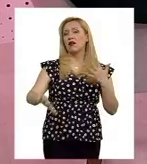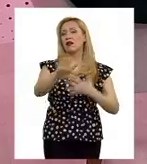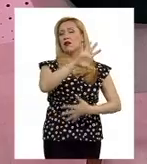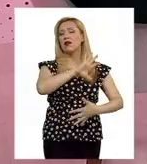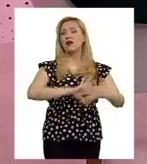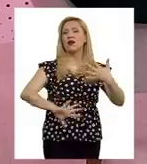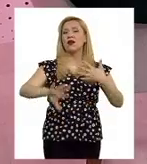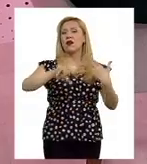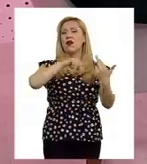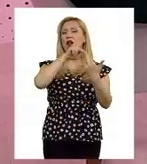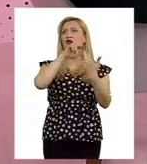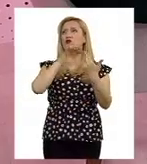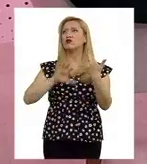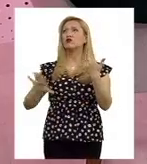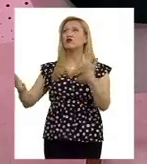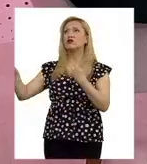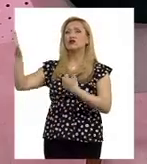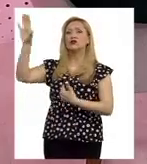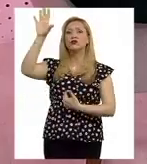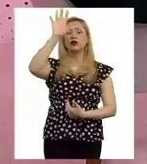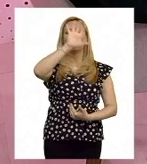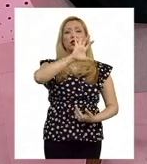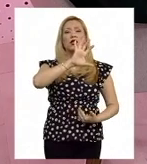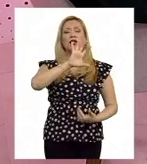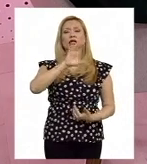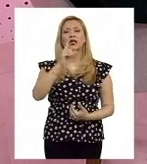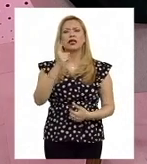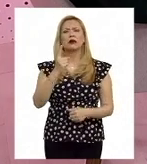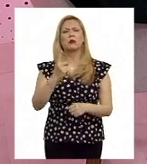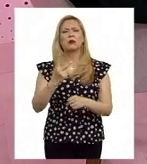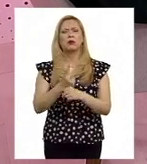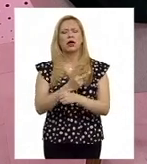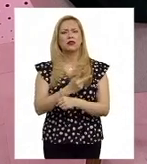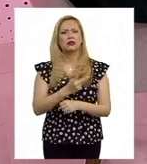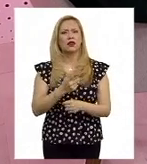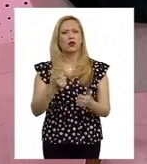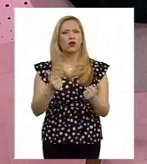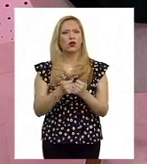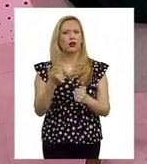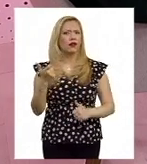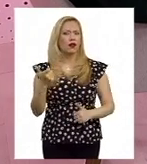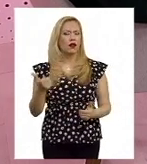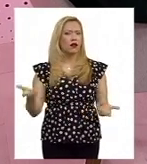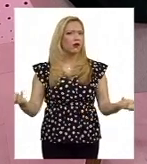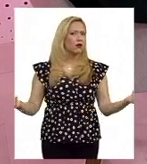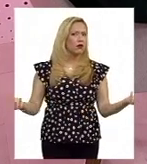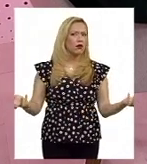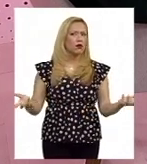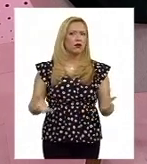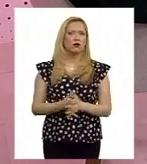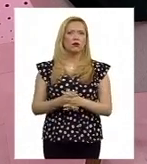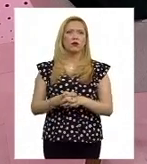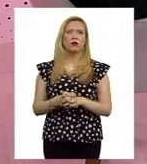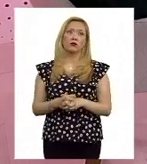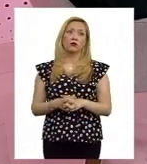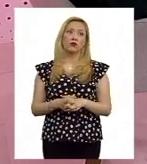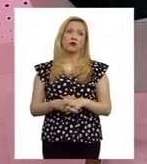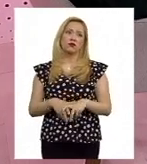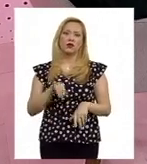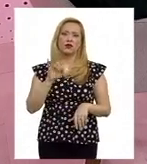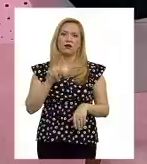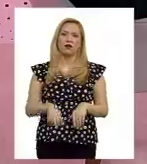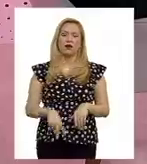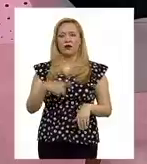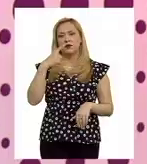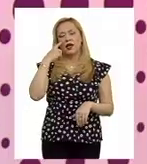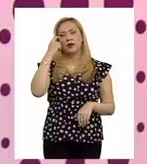estas afectaciones que provoca esta movilidad? Claro, sí, efectivamente las